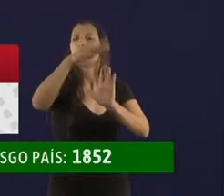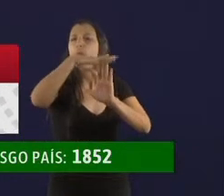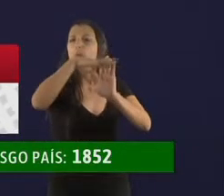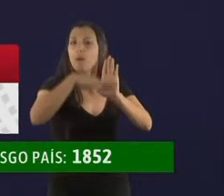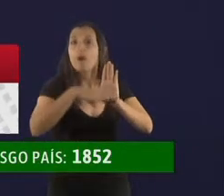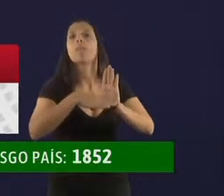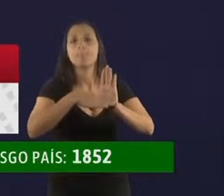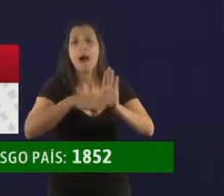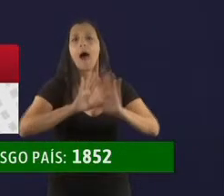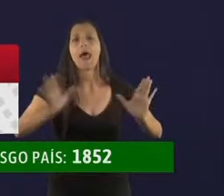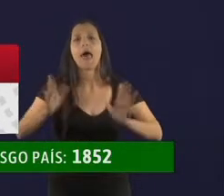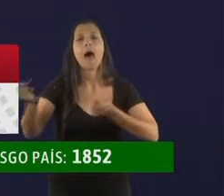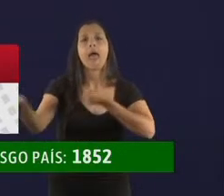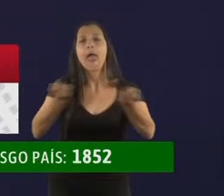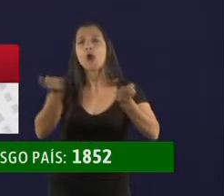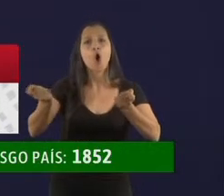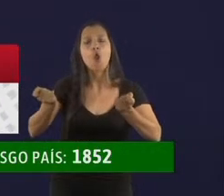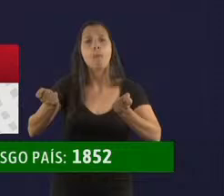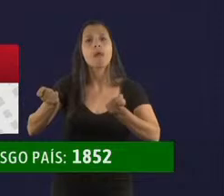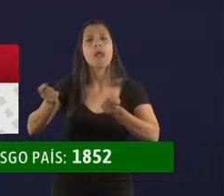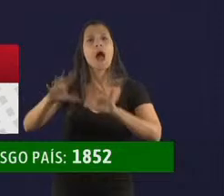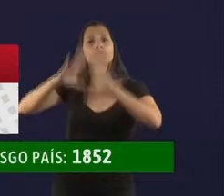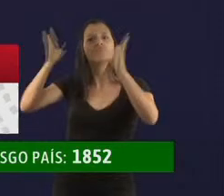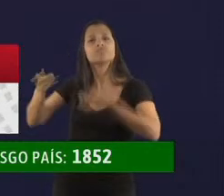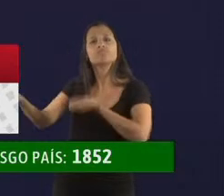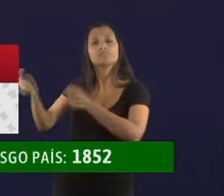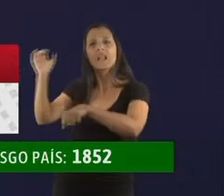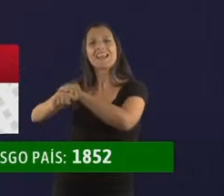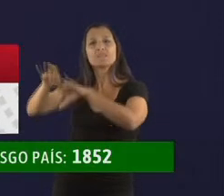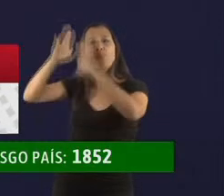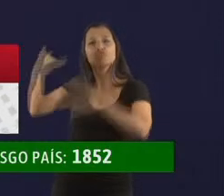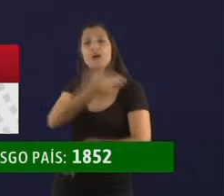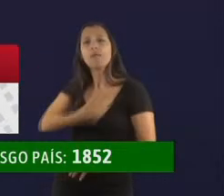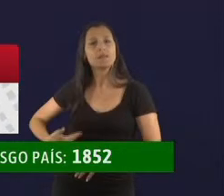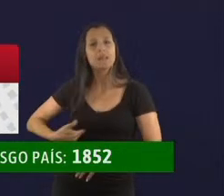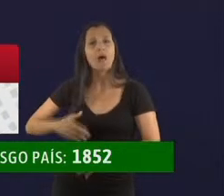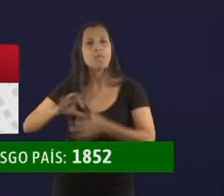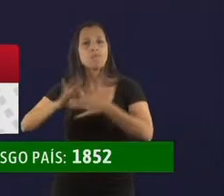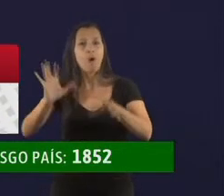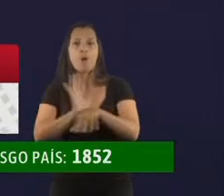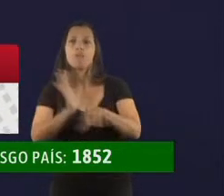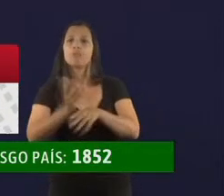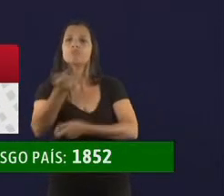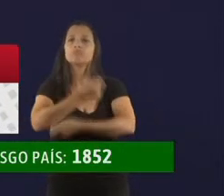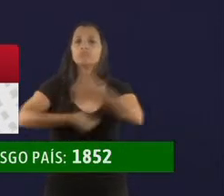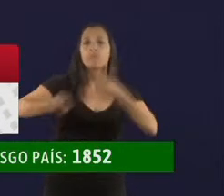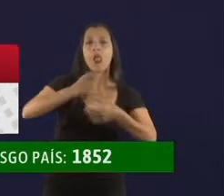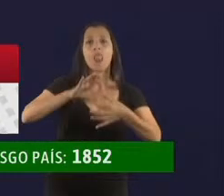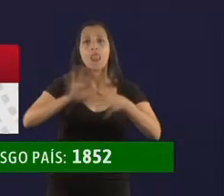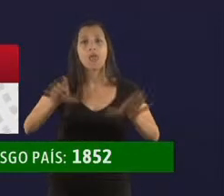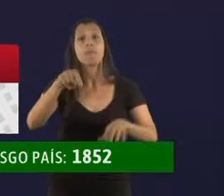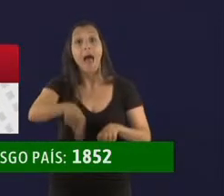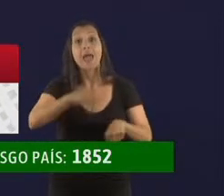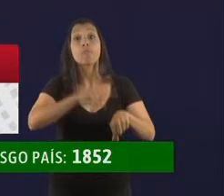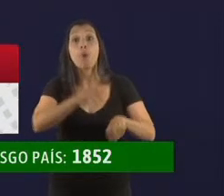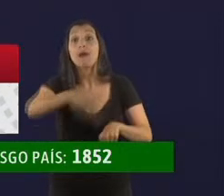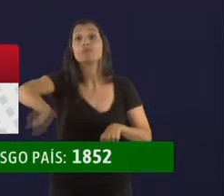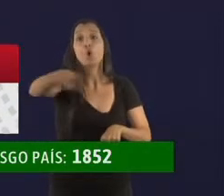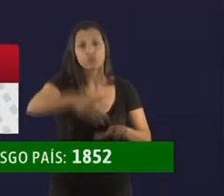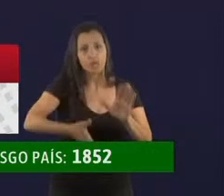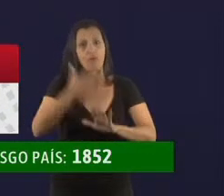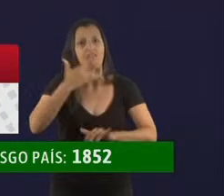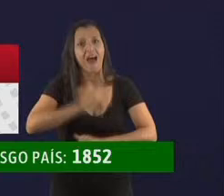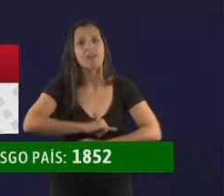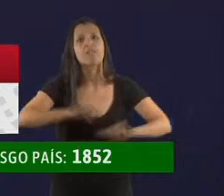desregulación económica Eh Así que bueno a partir de allí ustedes tendrán información